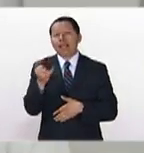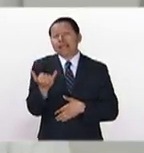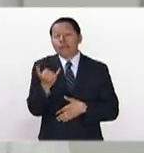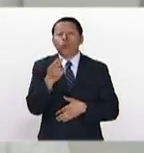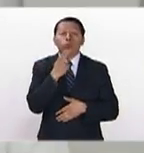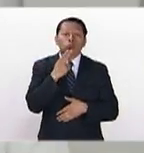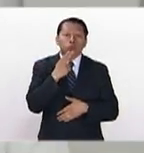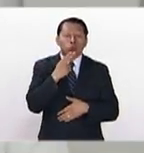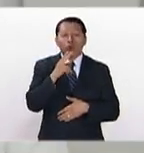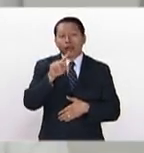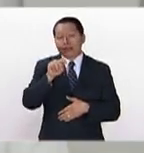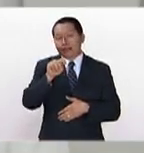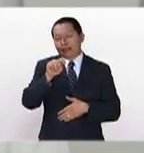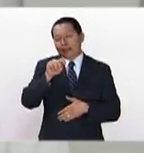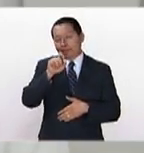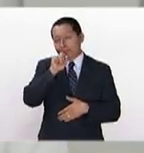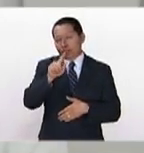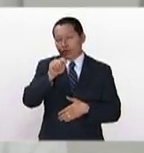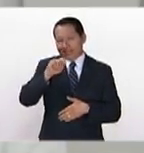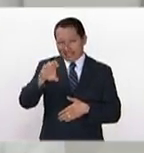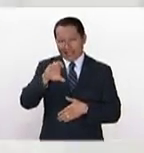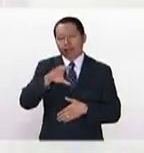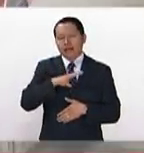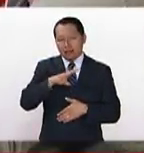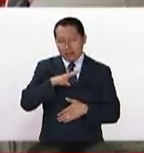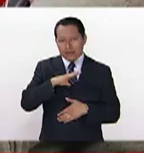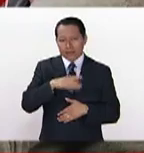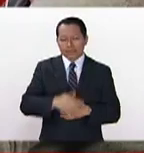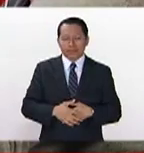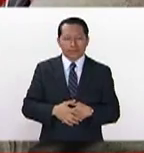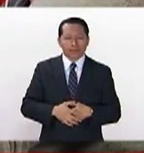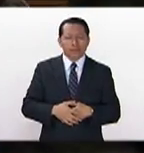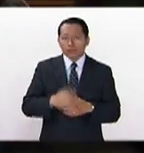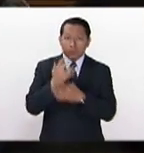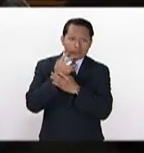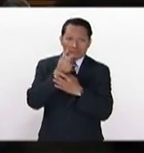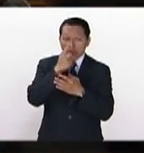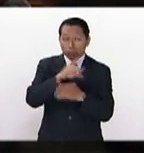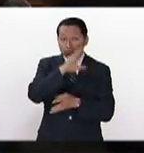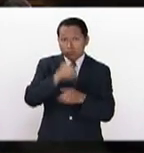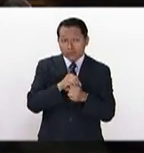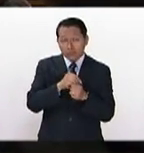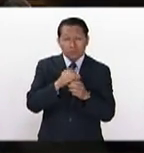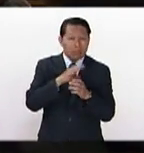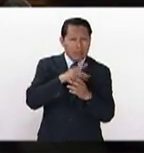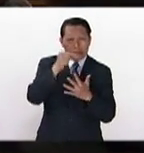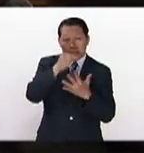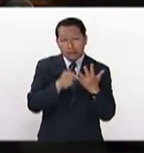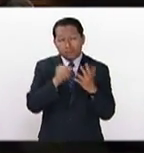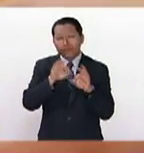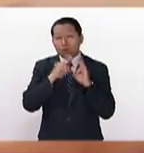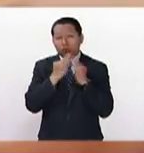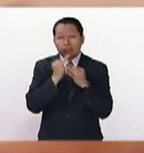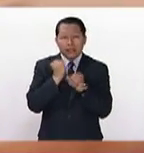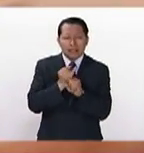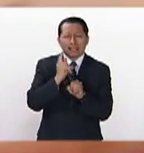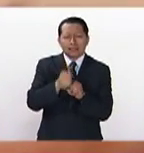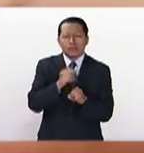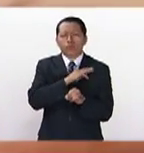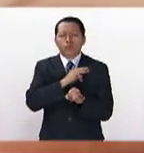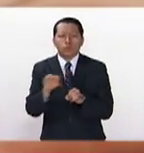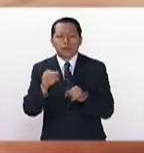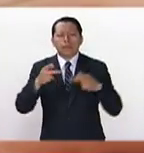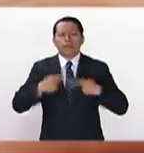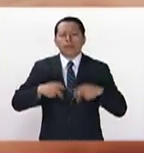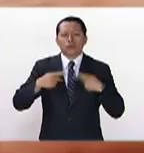uso intensivo de las tecnologías de información y de comunicaciones. Dijo que todas las estrategias digitales están encaminadas a comprender las necesidades de